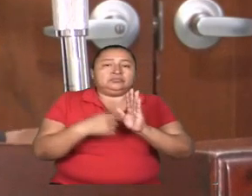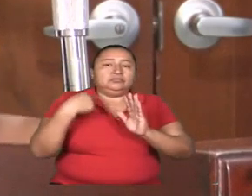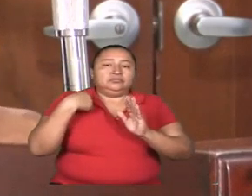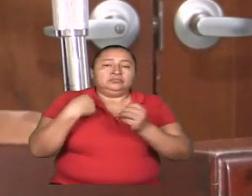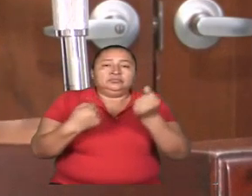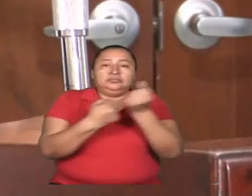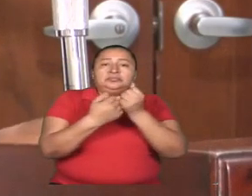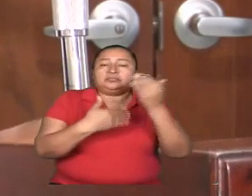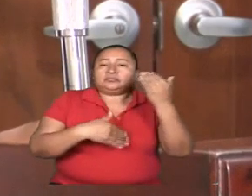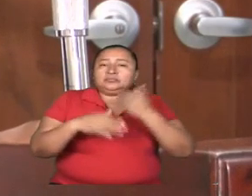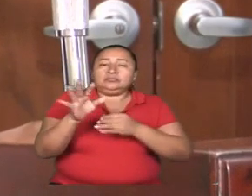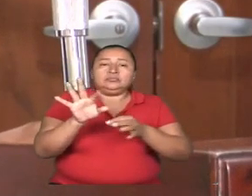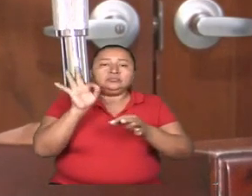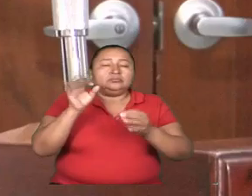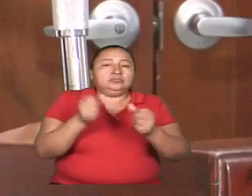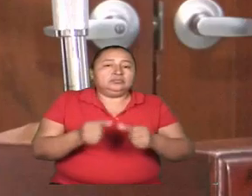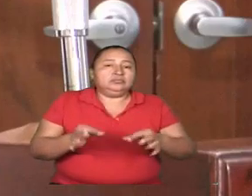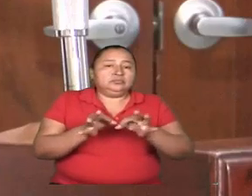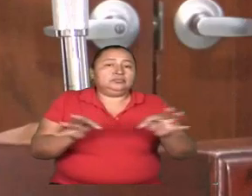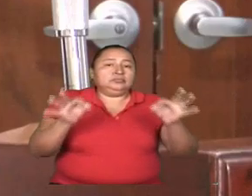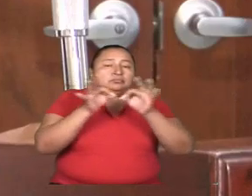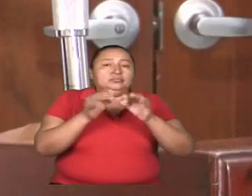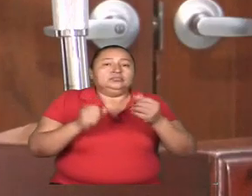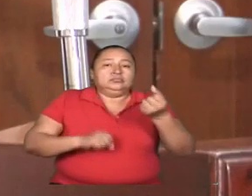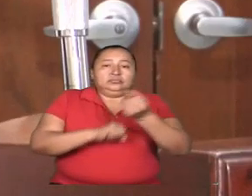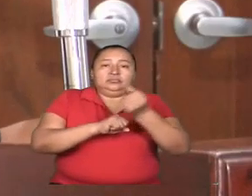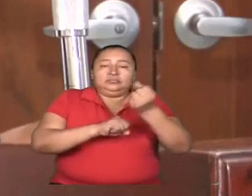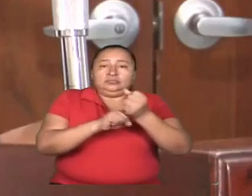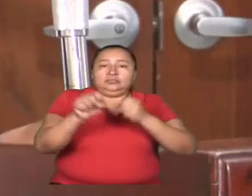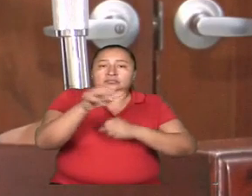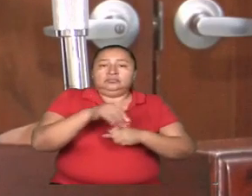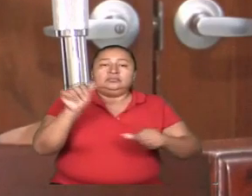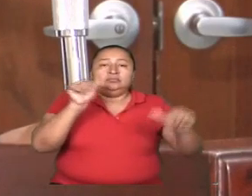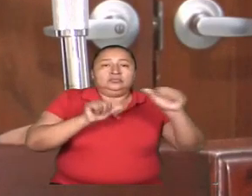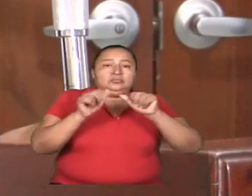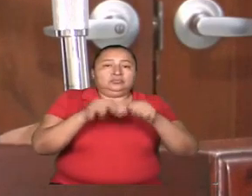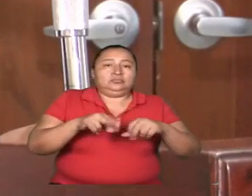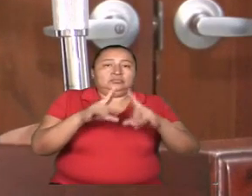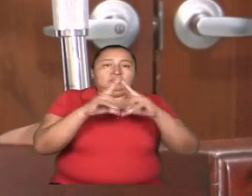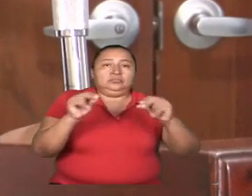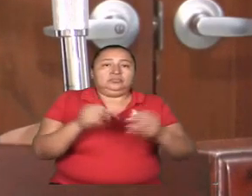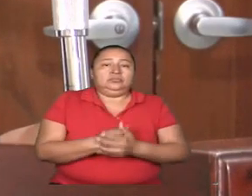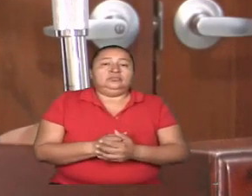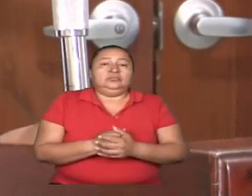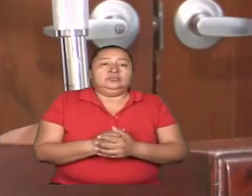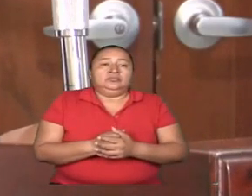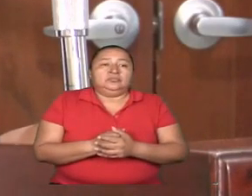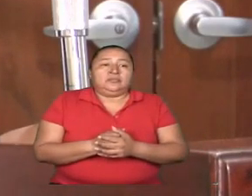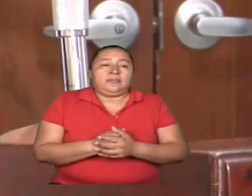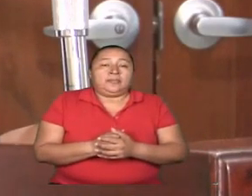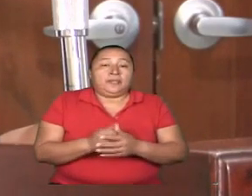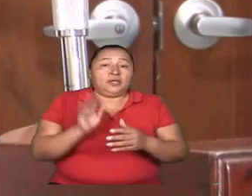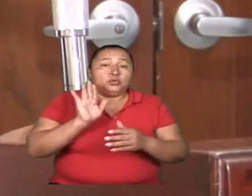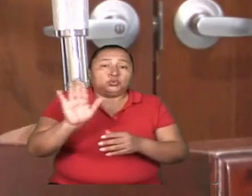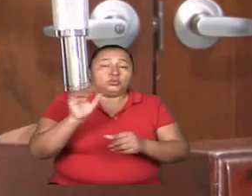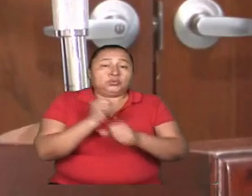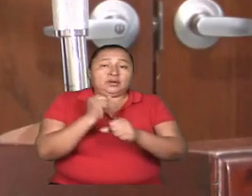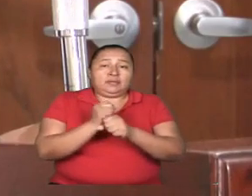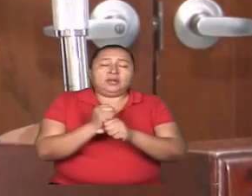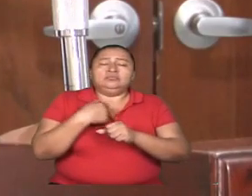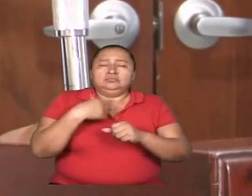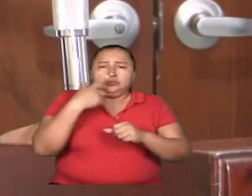más legítimas reivindicaciones sociales de nuestros artistas nicaragüenses. Y su labor es